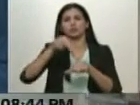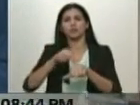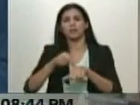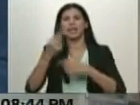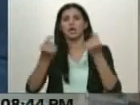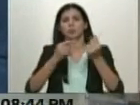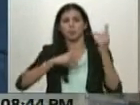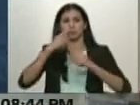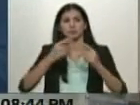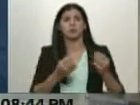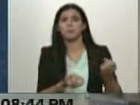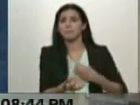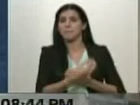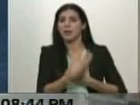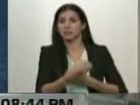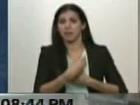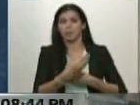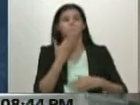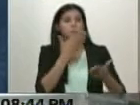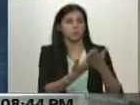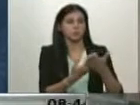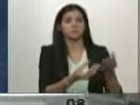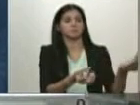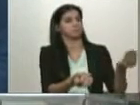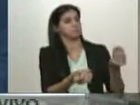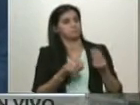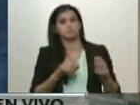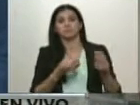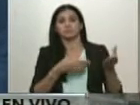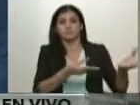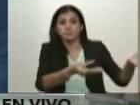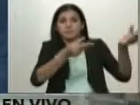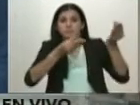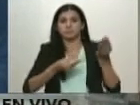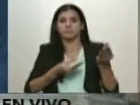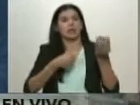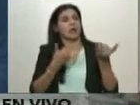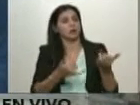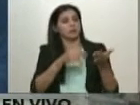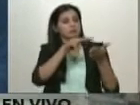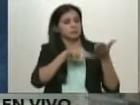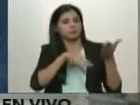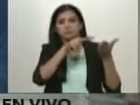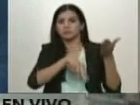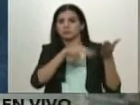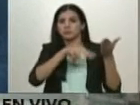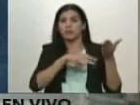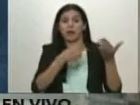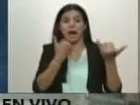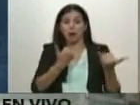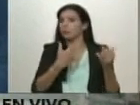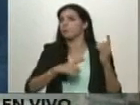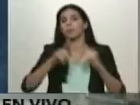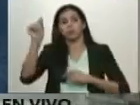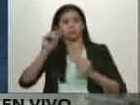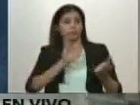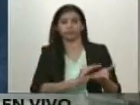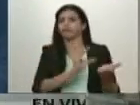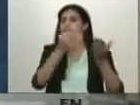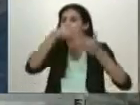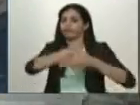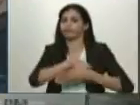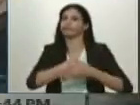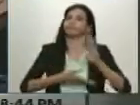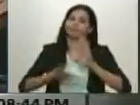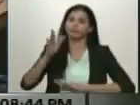Productiva. Estoy estudiándolas. Me las llevo ahora en el viaje hacia Quito para seguir